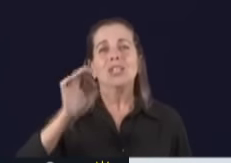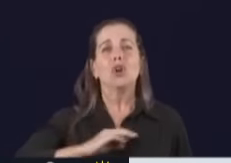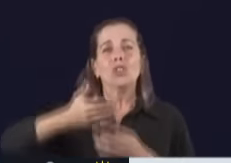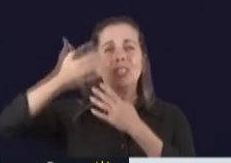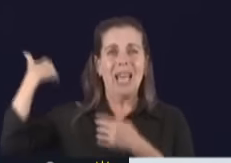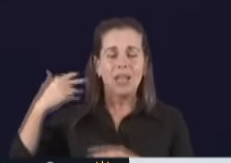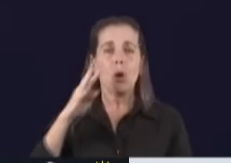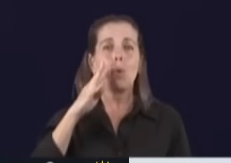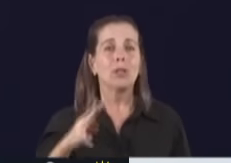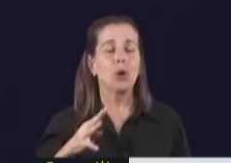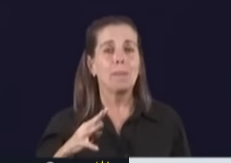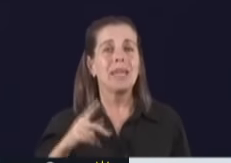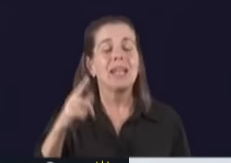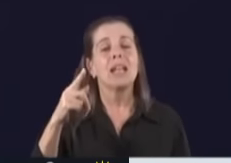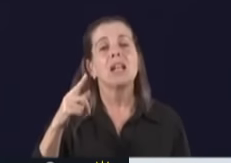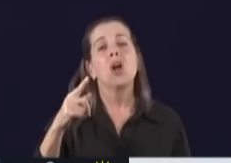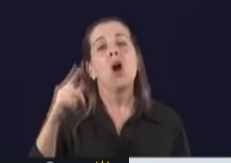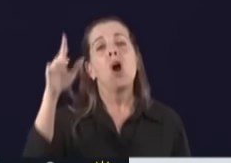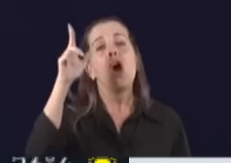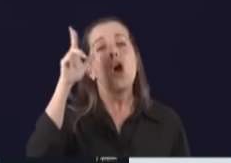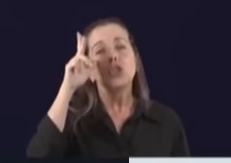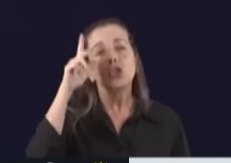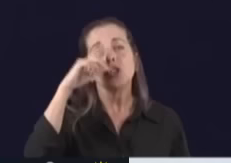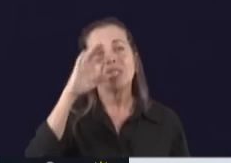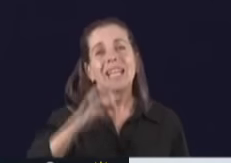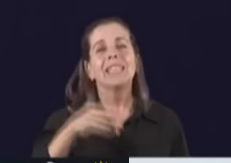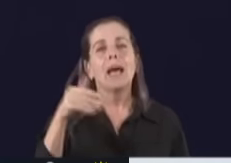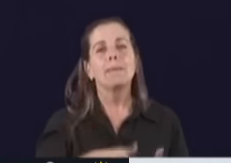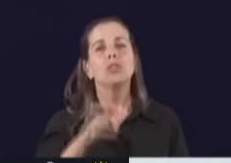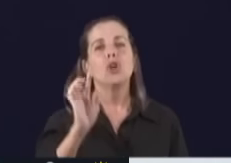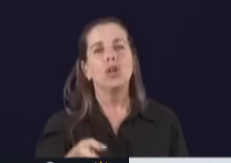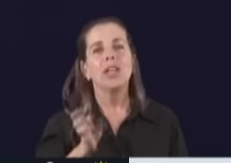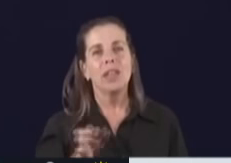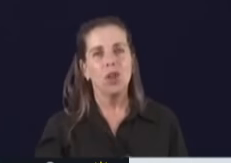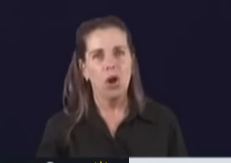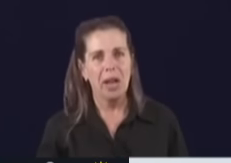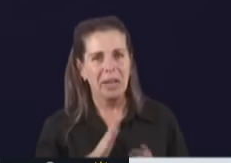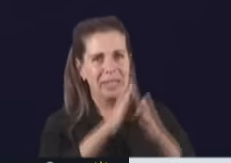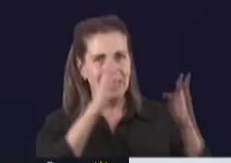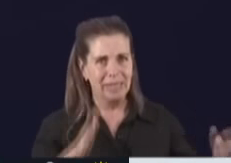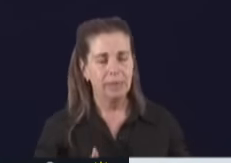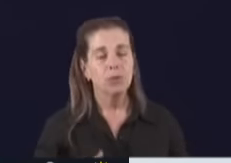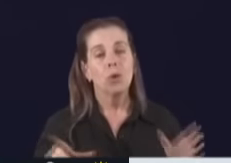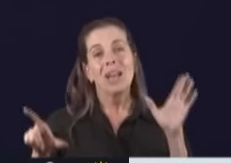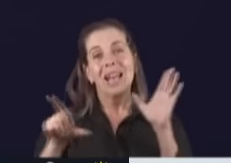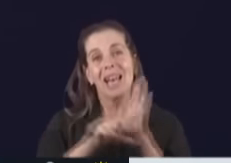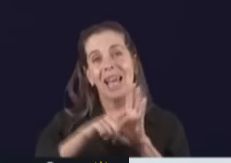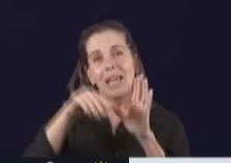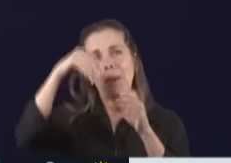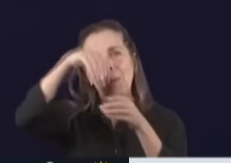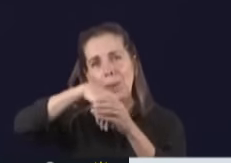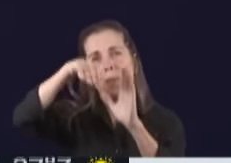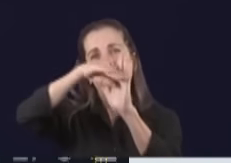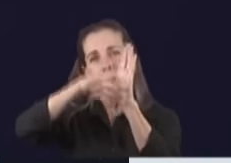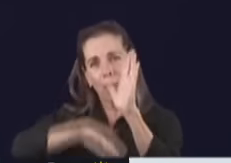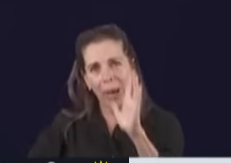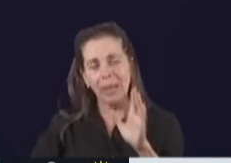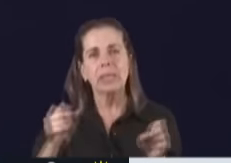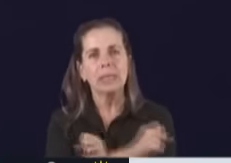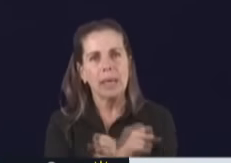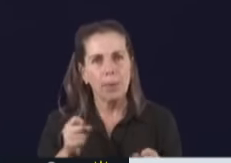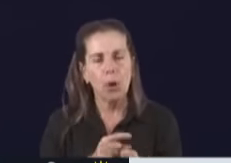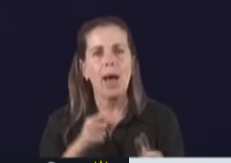4.870 millones de dólares en los primeros 10 meses del año. En el marco de la Ley Base se aprobó la privatización de AISA, Aerolíneas